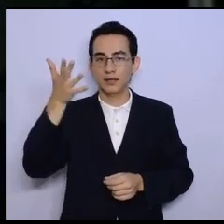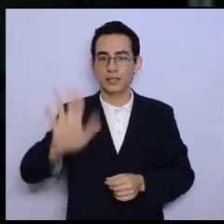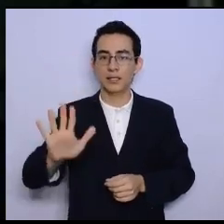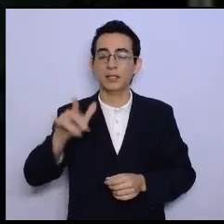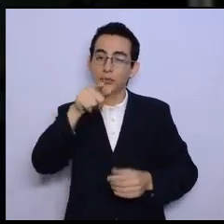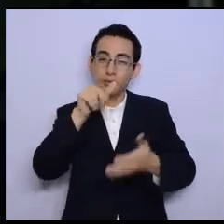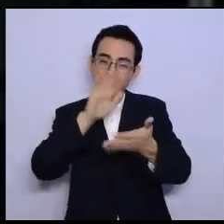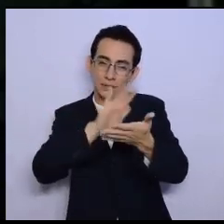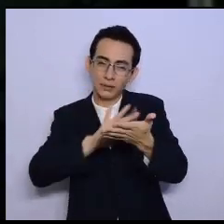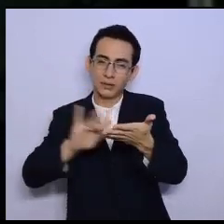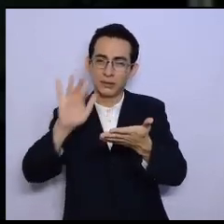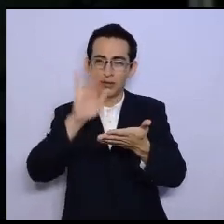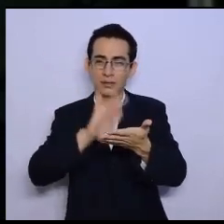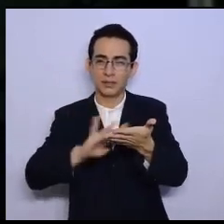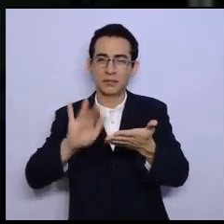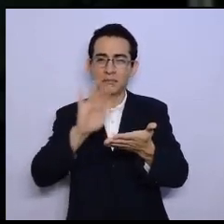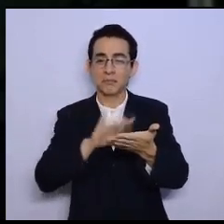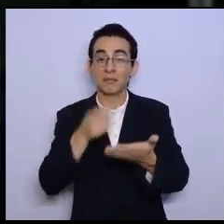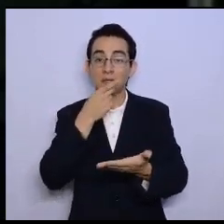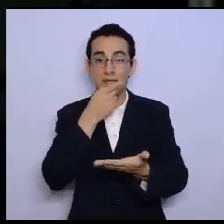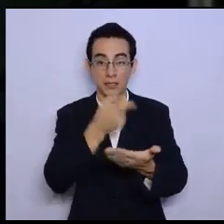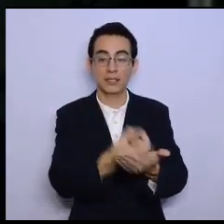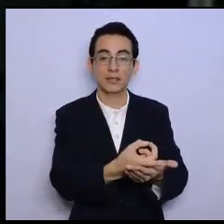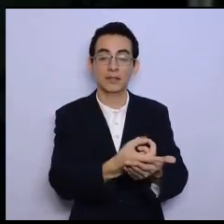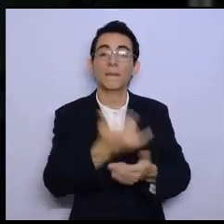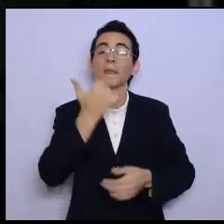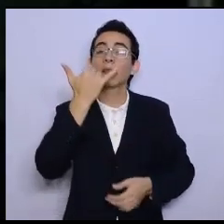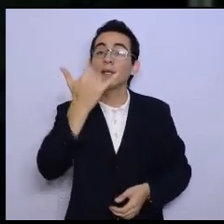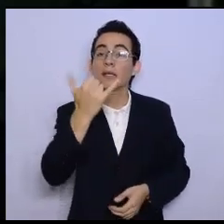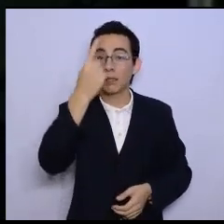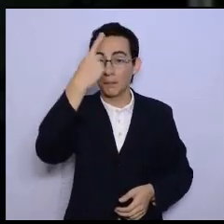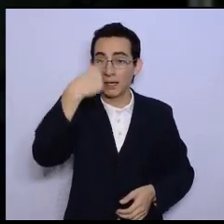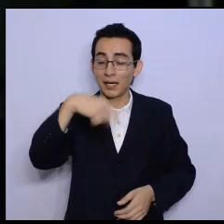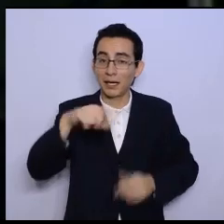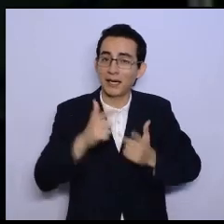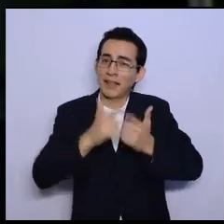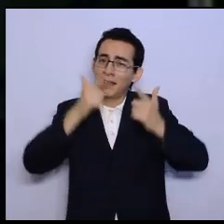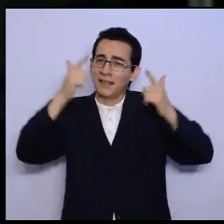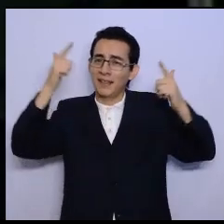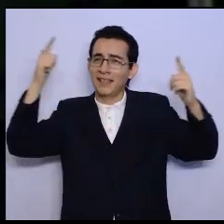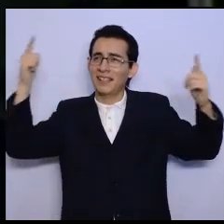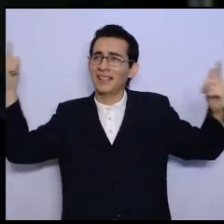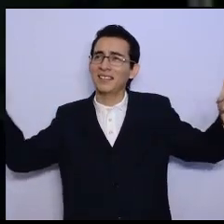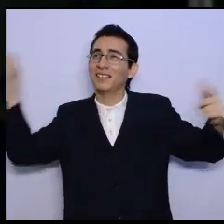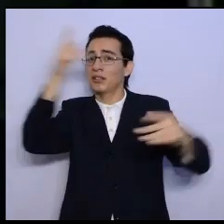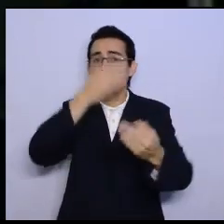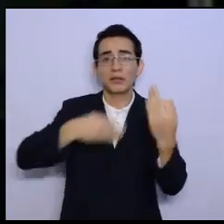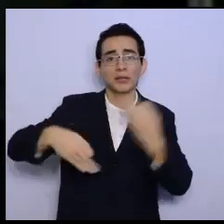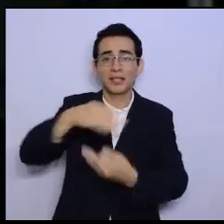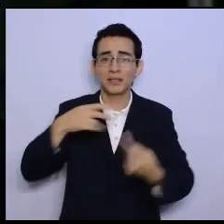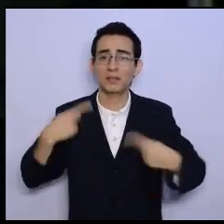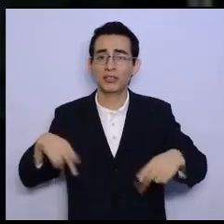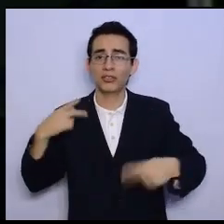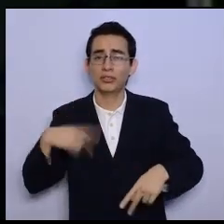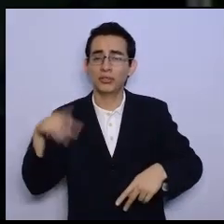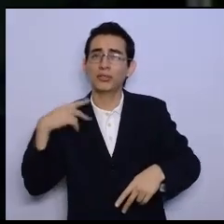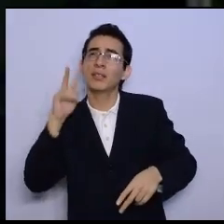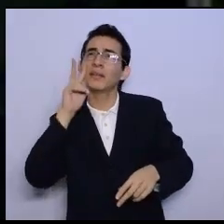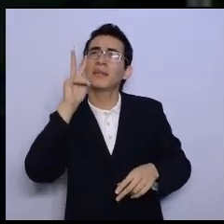Sígame ahí en la lectura, por favor. Dice: y para que la grandeza de las revelaciones no me